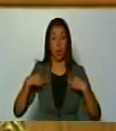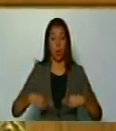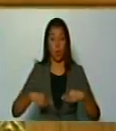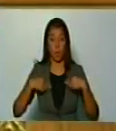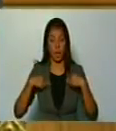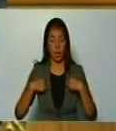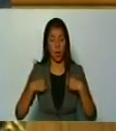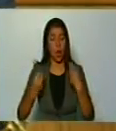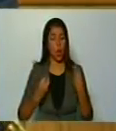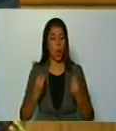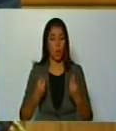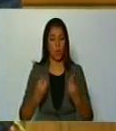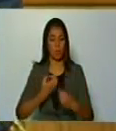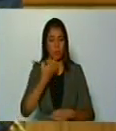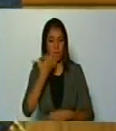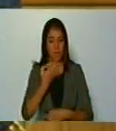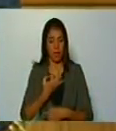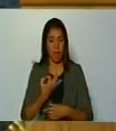realizarse